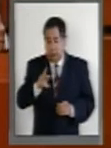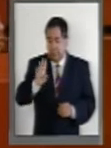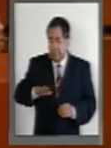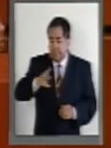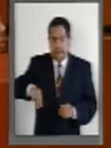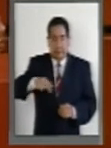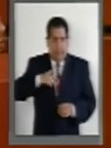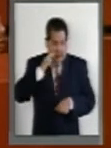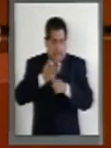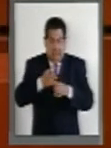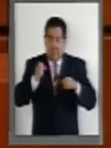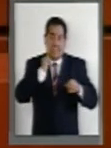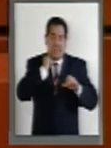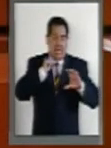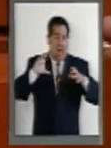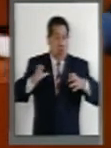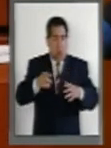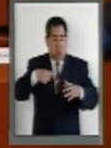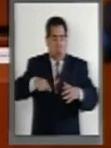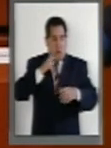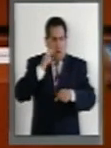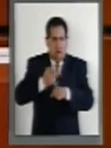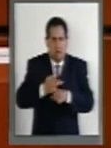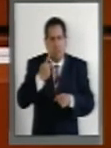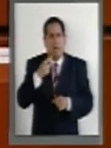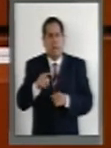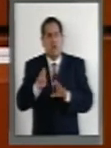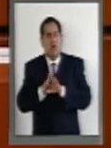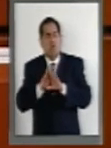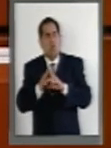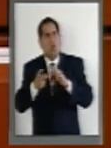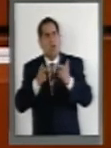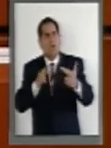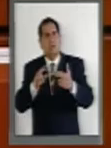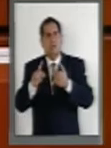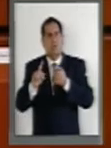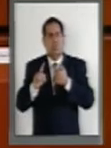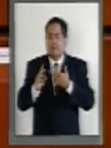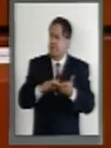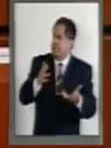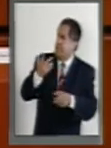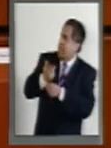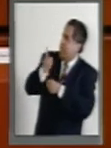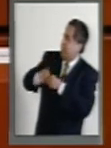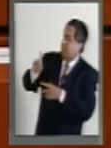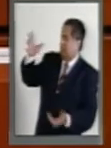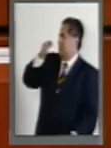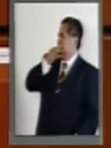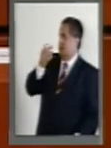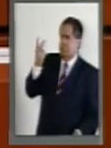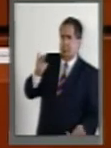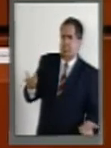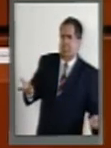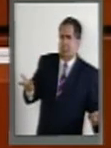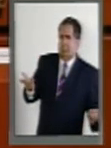que ver en ese tema para poder establecer... ¡Ay, cabrón! ¿Dos minutos?